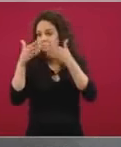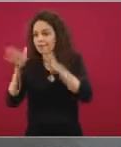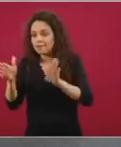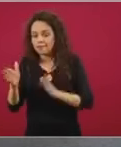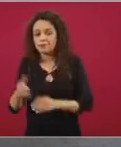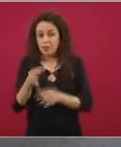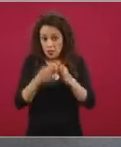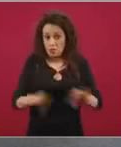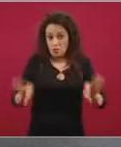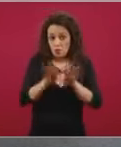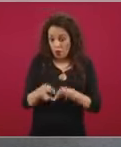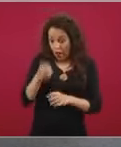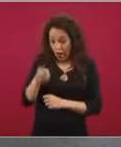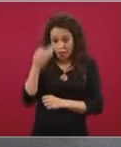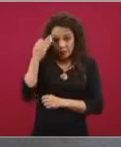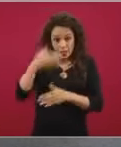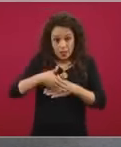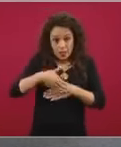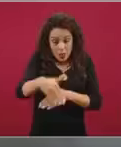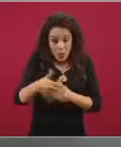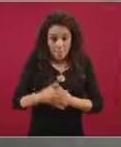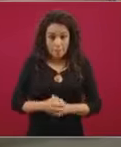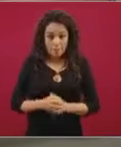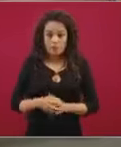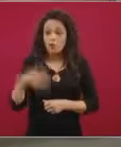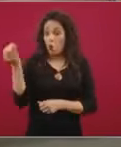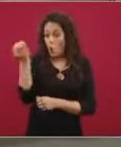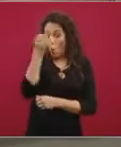Gracias. Obligado, cero,